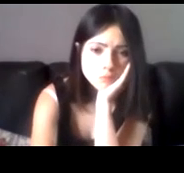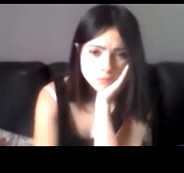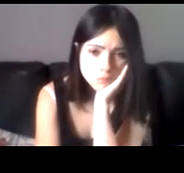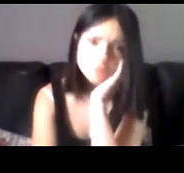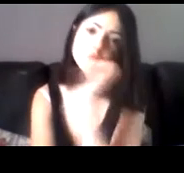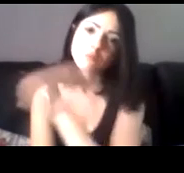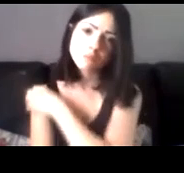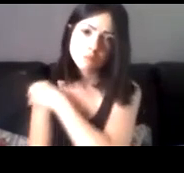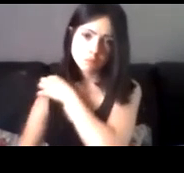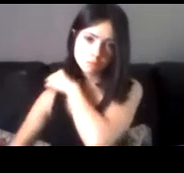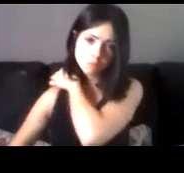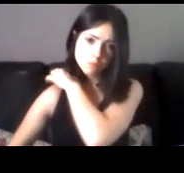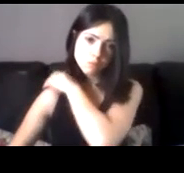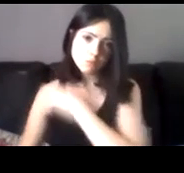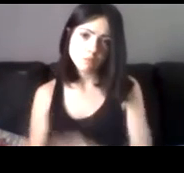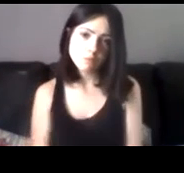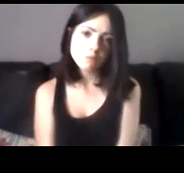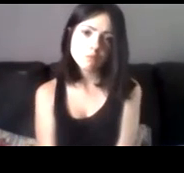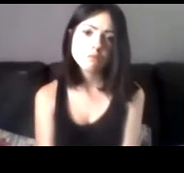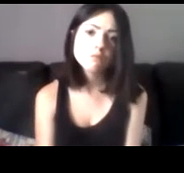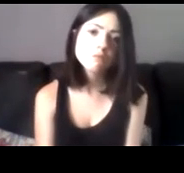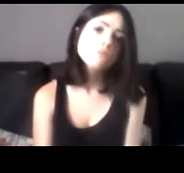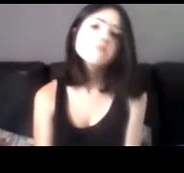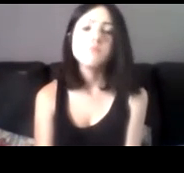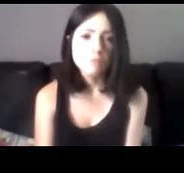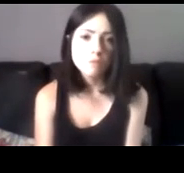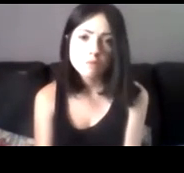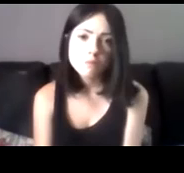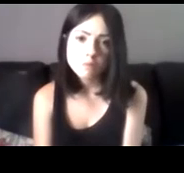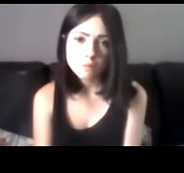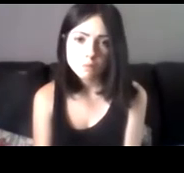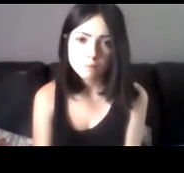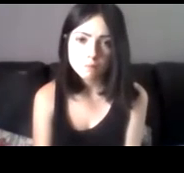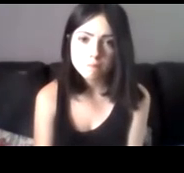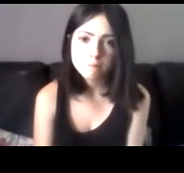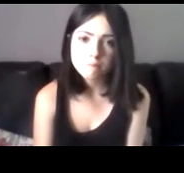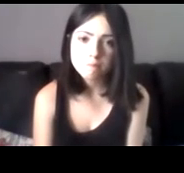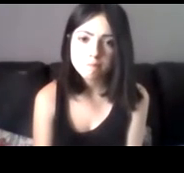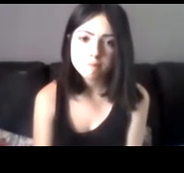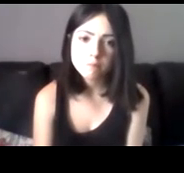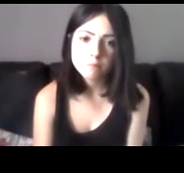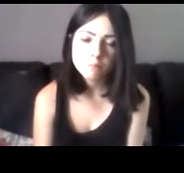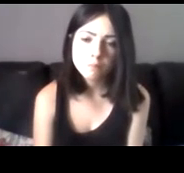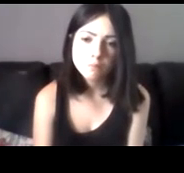eso se trata, que ustedes inciten a su receptor, ¿cierto? Para poder, en este caso,